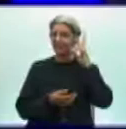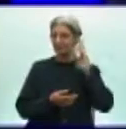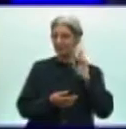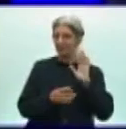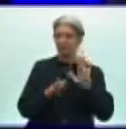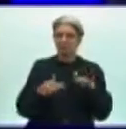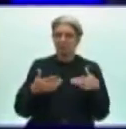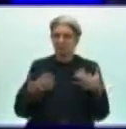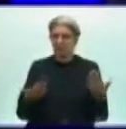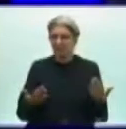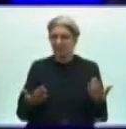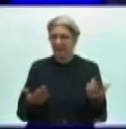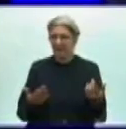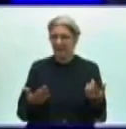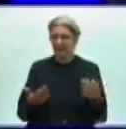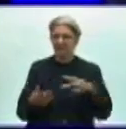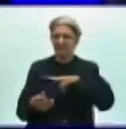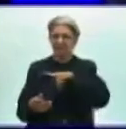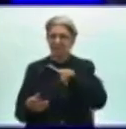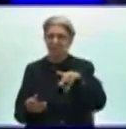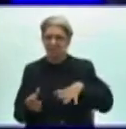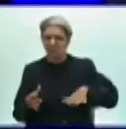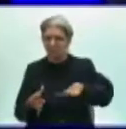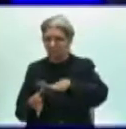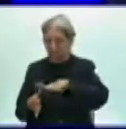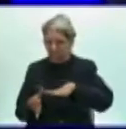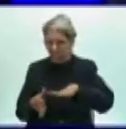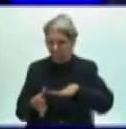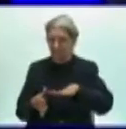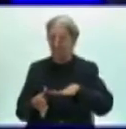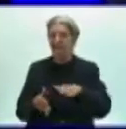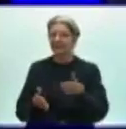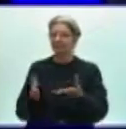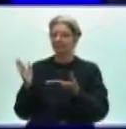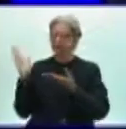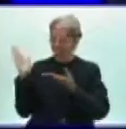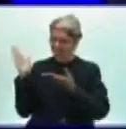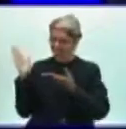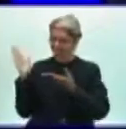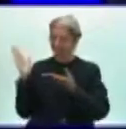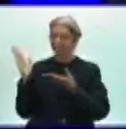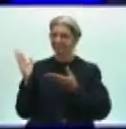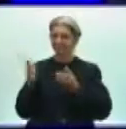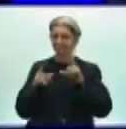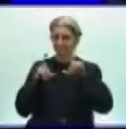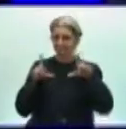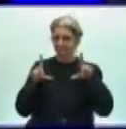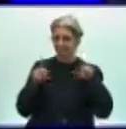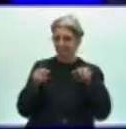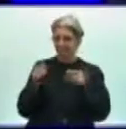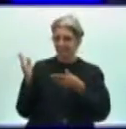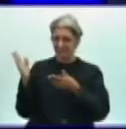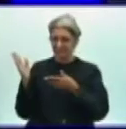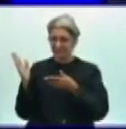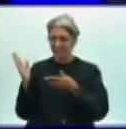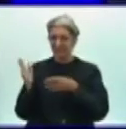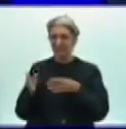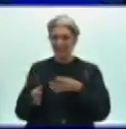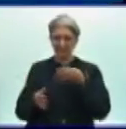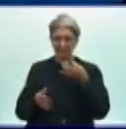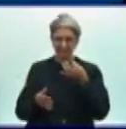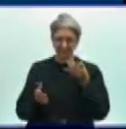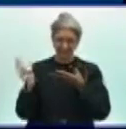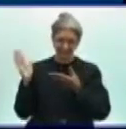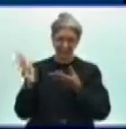el enfoque regional y qué es la región. Para esto vamos a remitirnos a pantalla para observar estos elementos que vamos a estar destacando